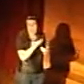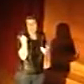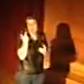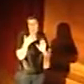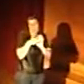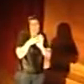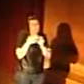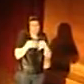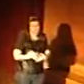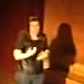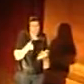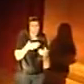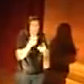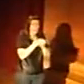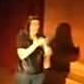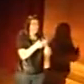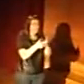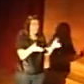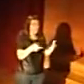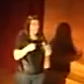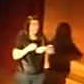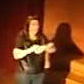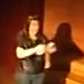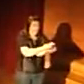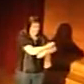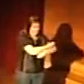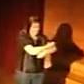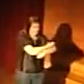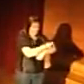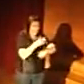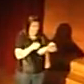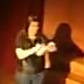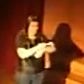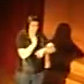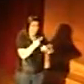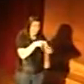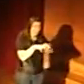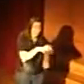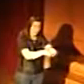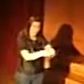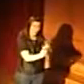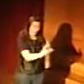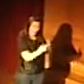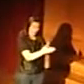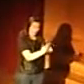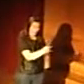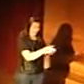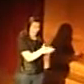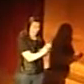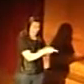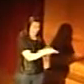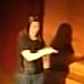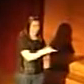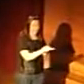hablaron de él eh la inauguración del ferrocarril es decir ferrocarril como un elemento nuevo una inauguración del ferrocarril por parte de reina María